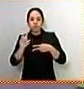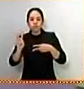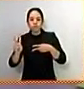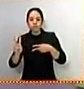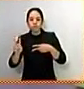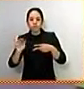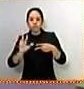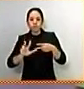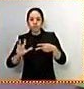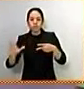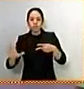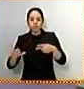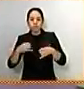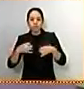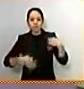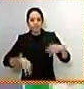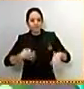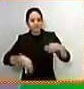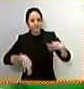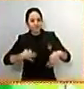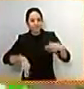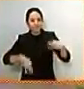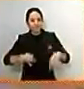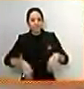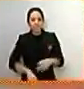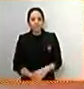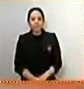y 33. Felicidades.